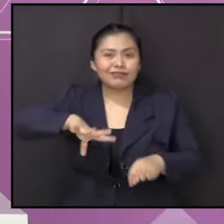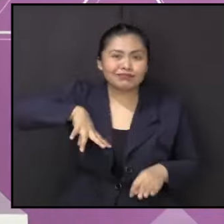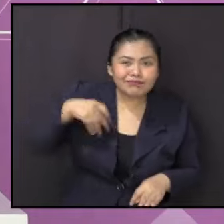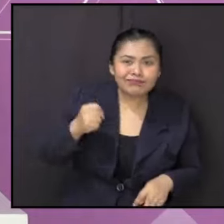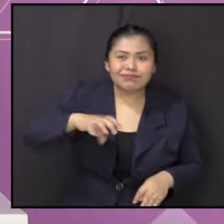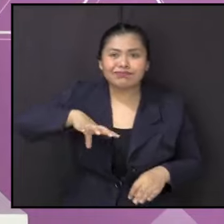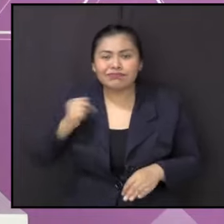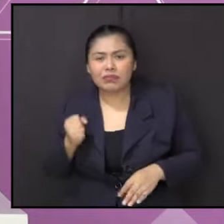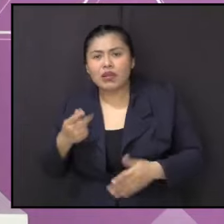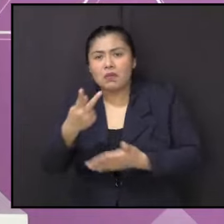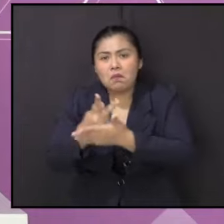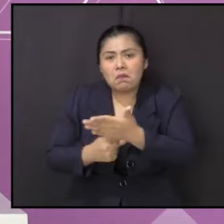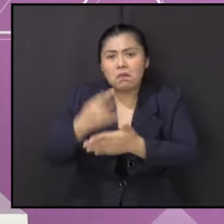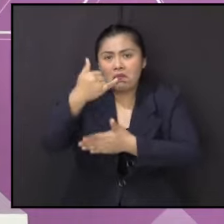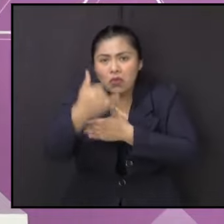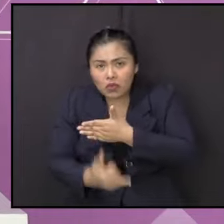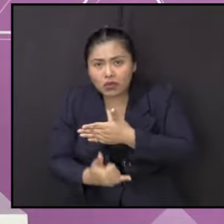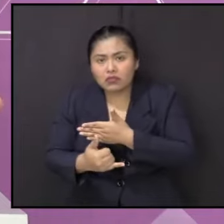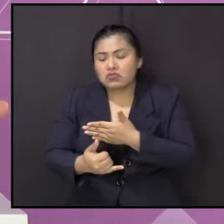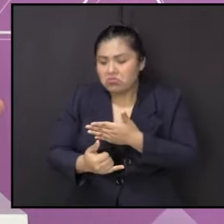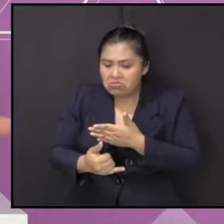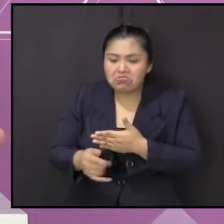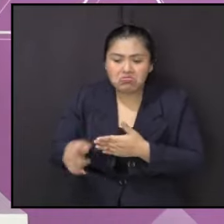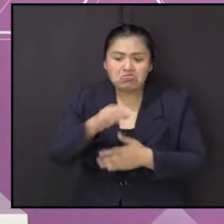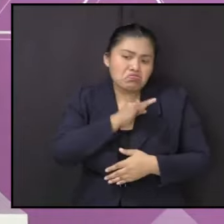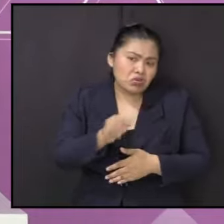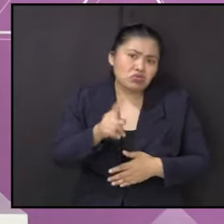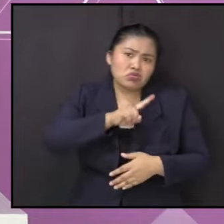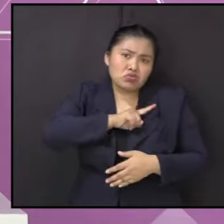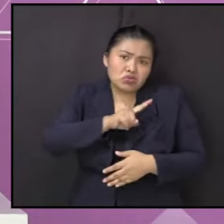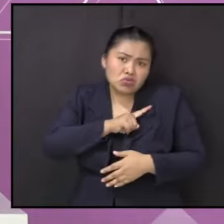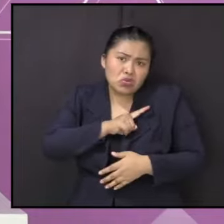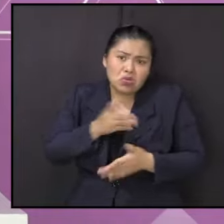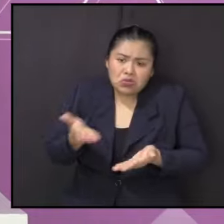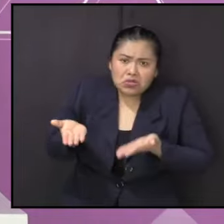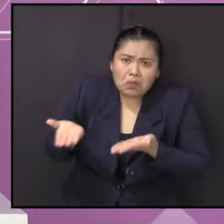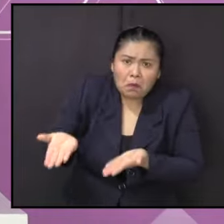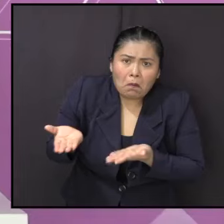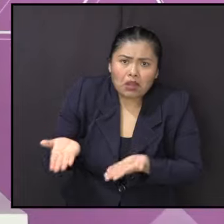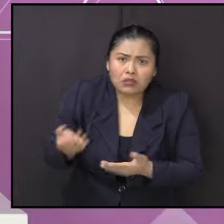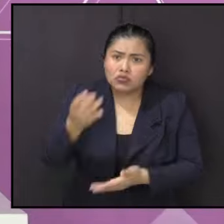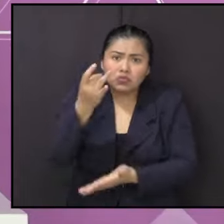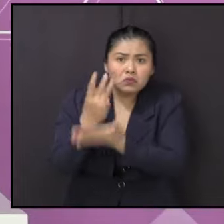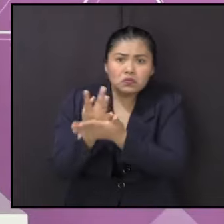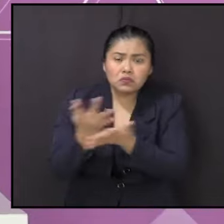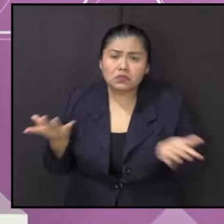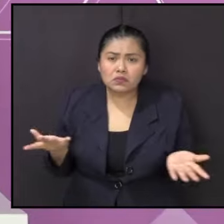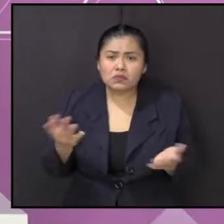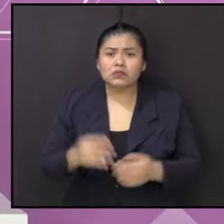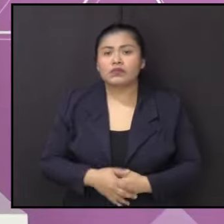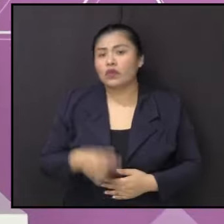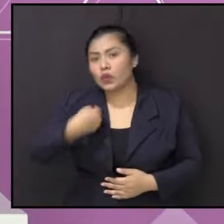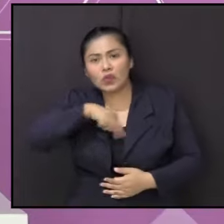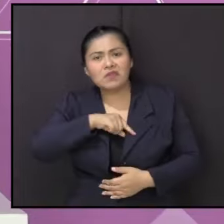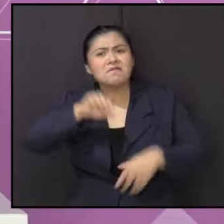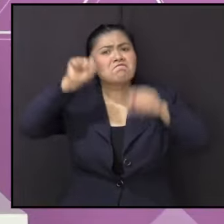proyectos viables, sustentables, y de igual manera tendríamos que ver con proyectos de esa naturaleza para que de esta